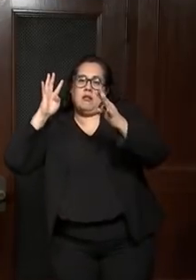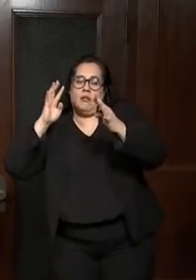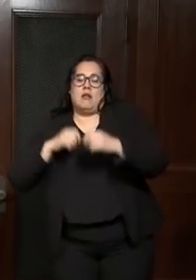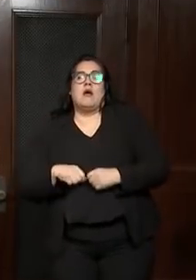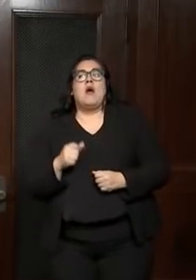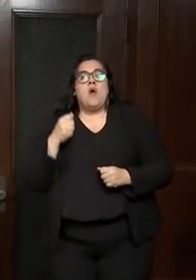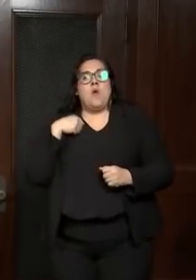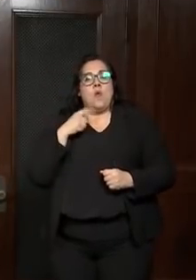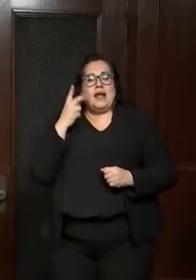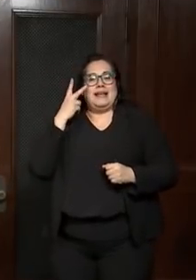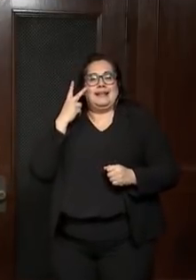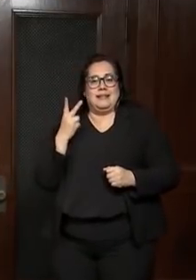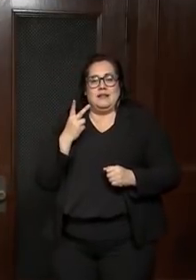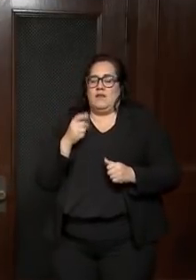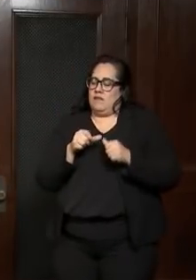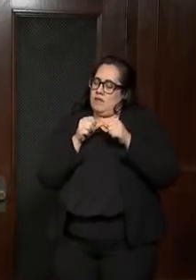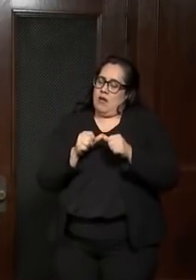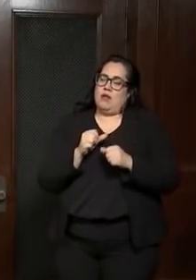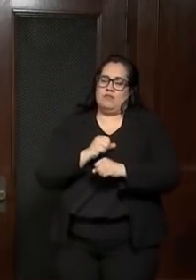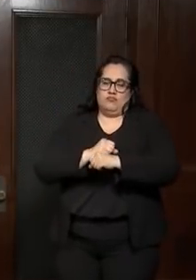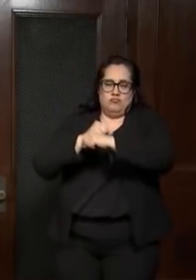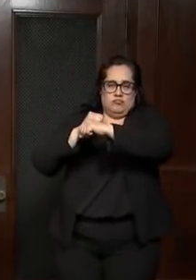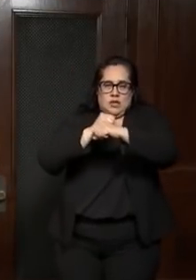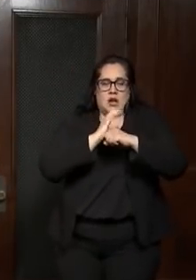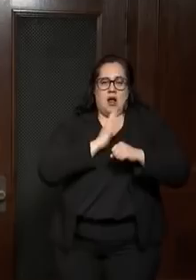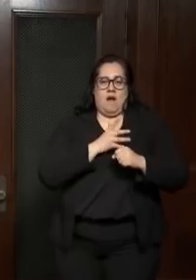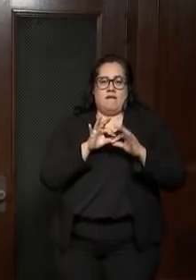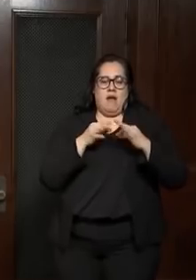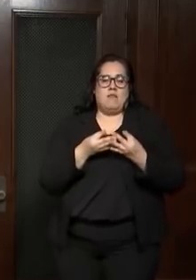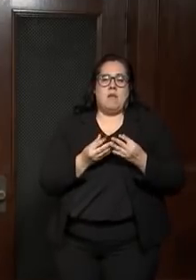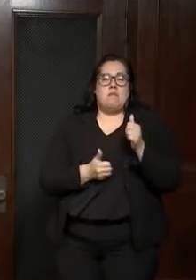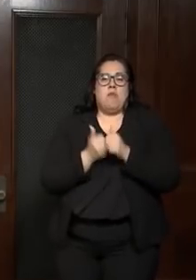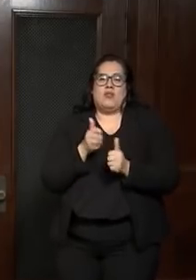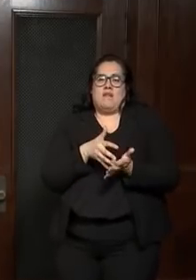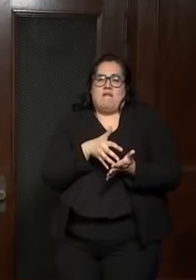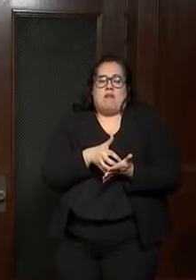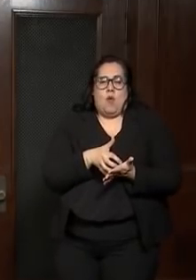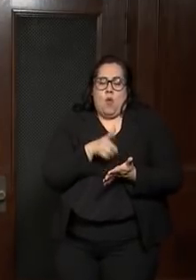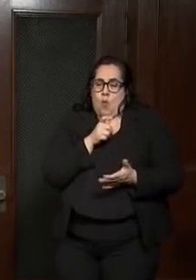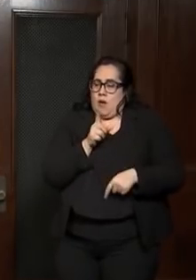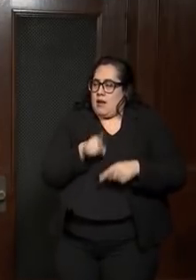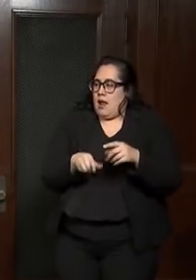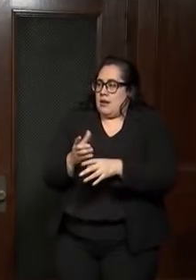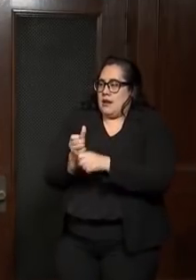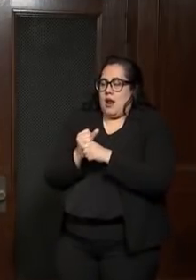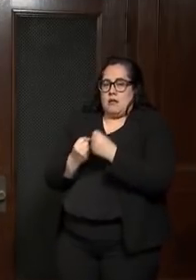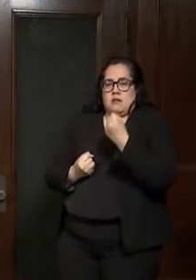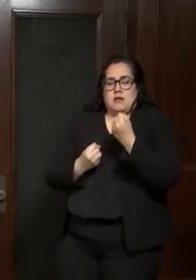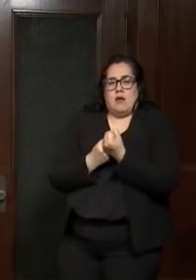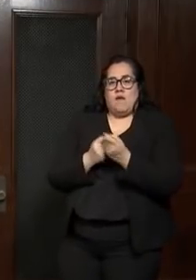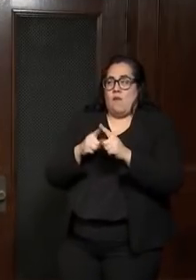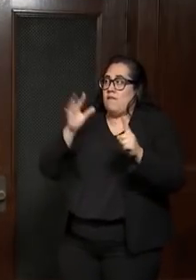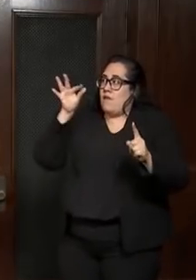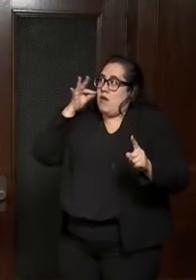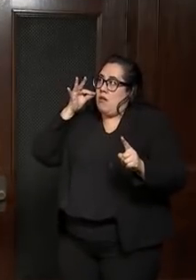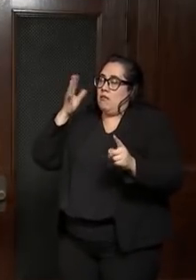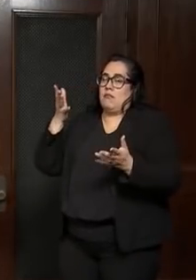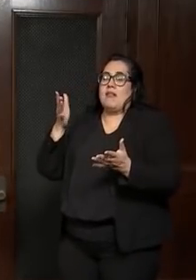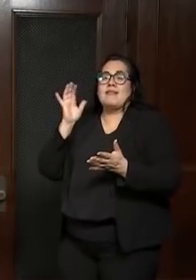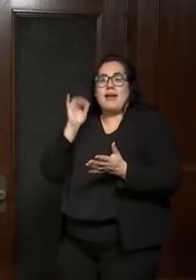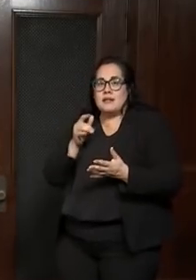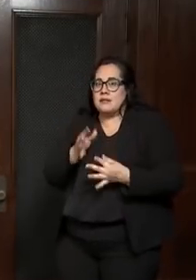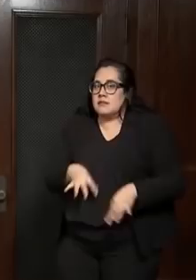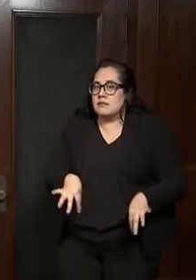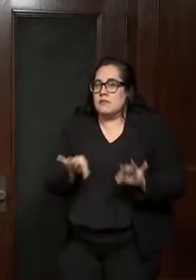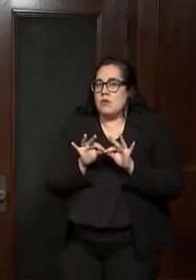nuestro trabajo para proteger a nuestras familias más vulnerables, las que no pueden recibir el apoyo federal. Este es muy